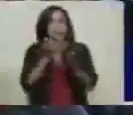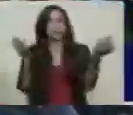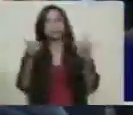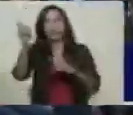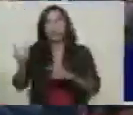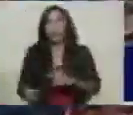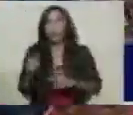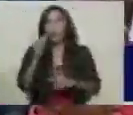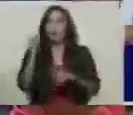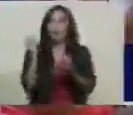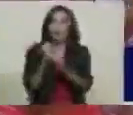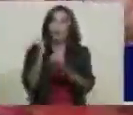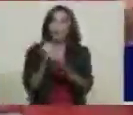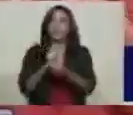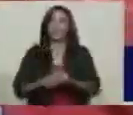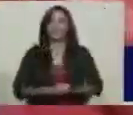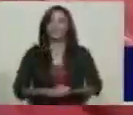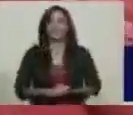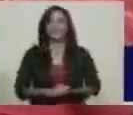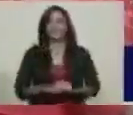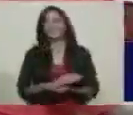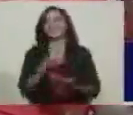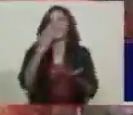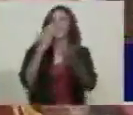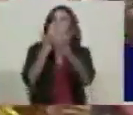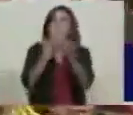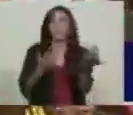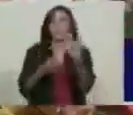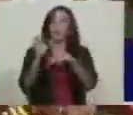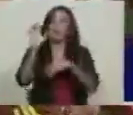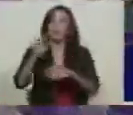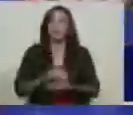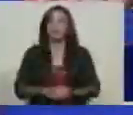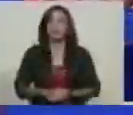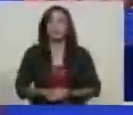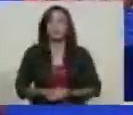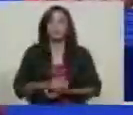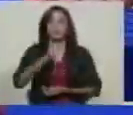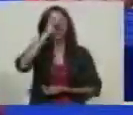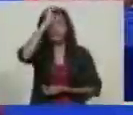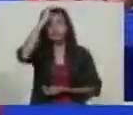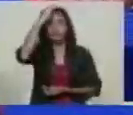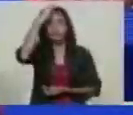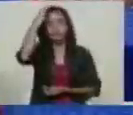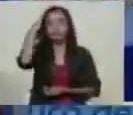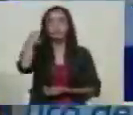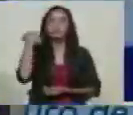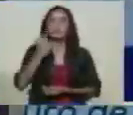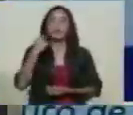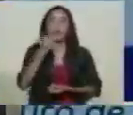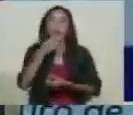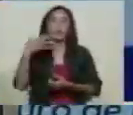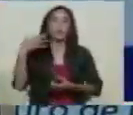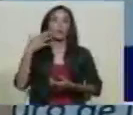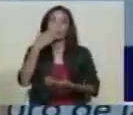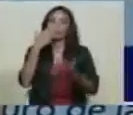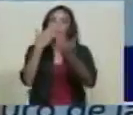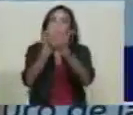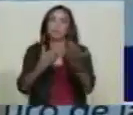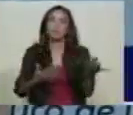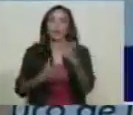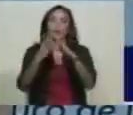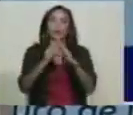obrero al frente de la República, al frente de esta revolución y al frente de